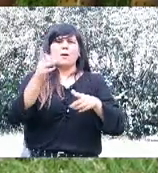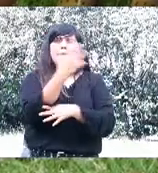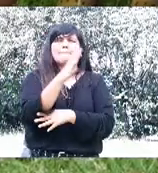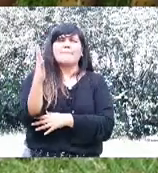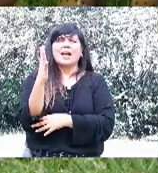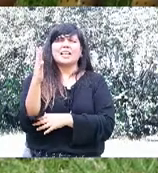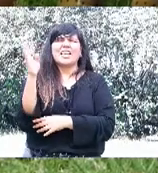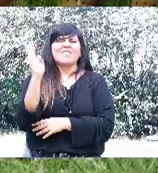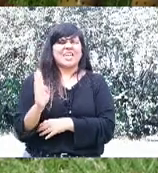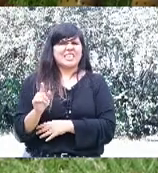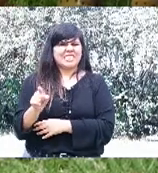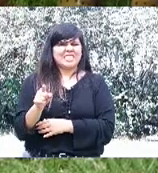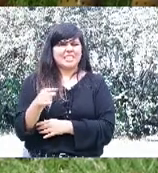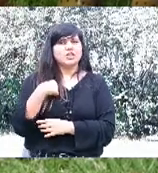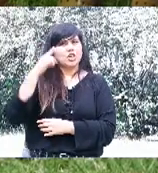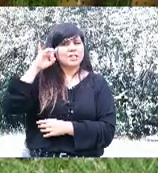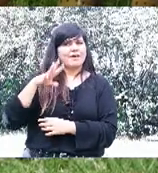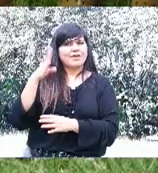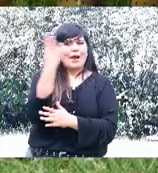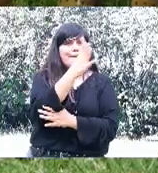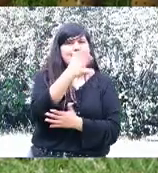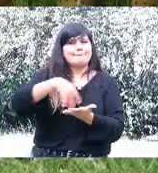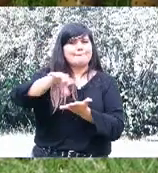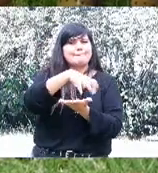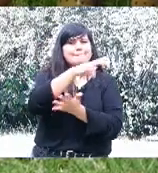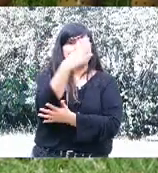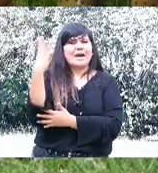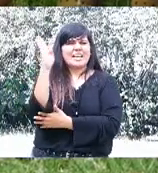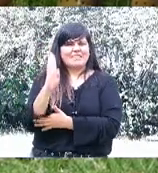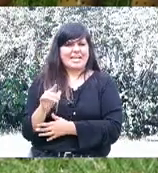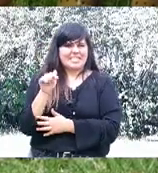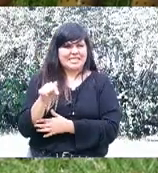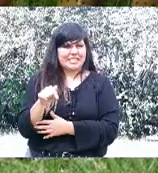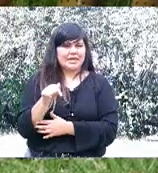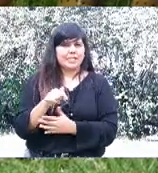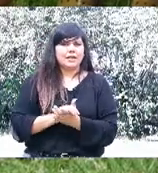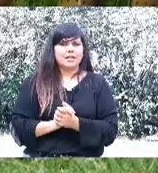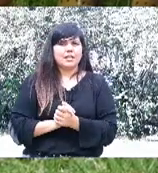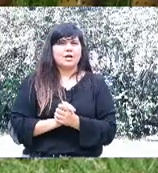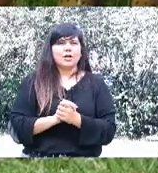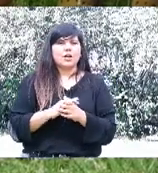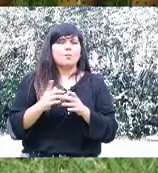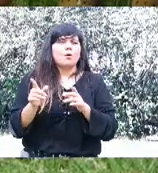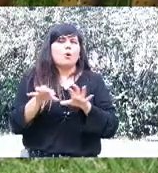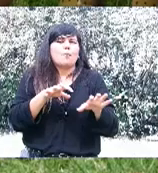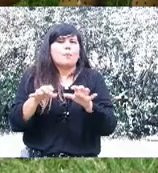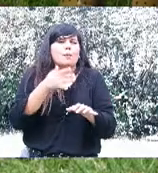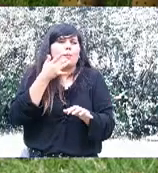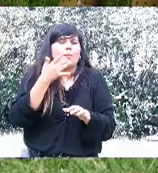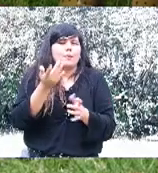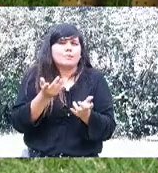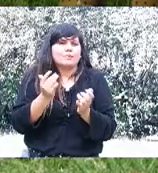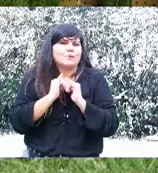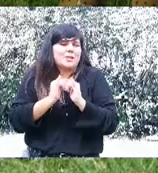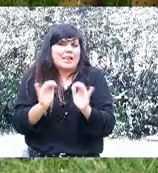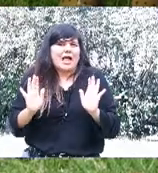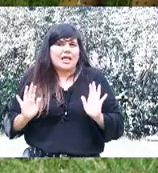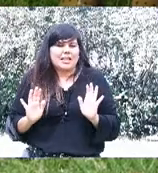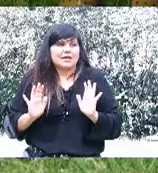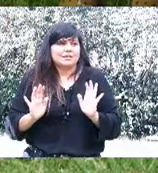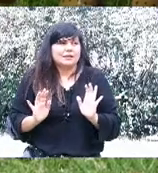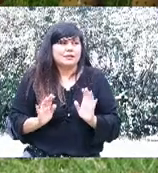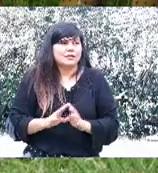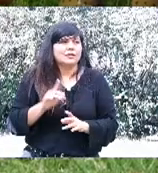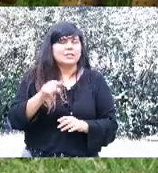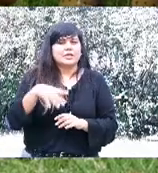sea yo sabía que era el parque Brasil No yo vivo acá estoy acá esto el parque Brasil como pequeñas cosas como de detalle no Entonces yo creo que